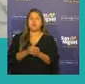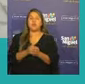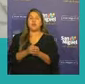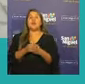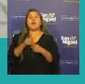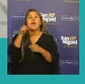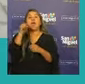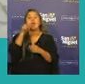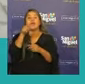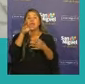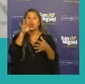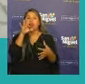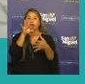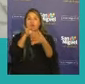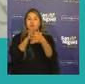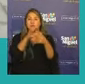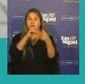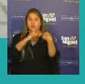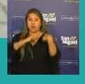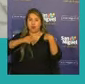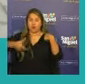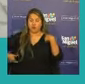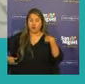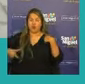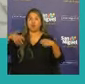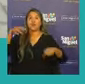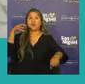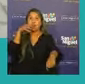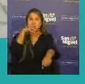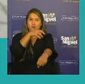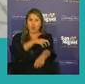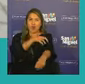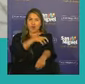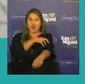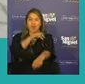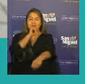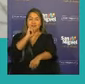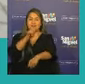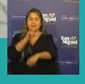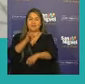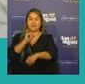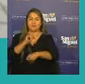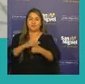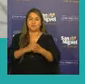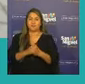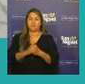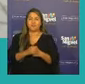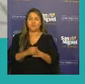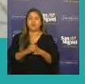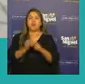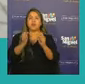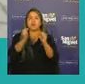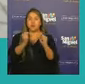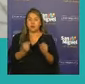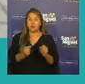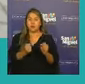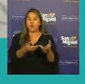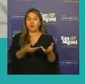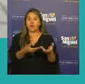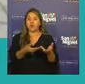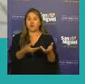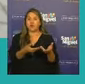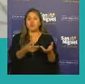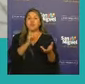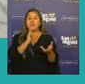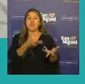ahí en la alianza con el gobierno regional, hemos adquirido varios instrumentos, varias herramientas